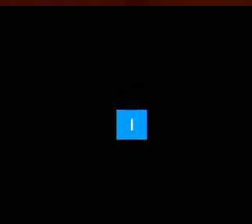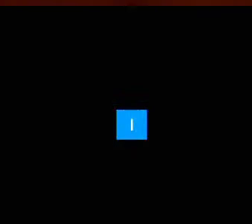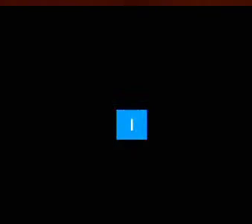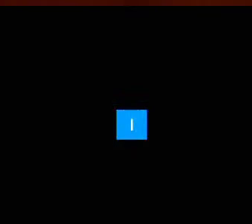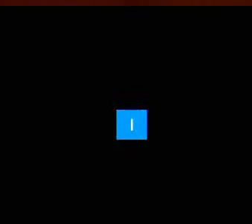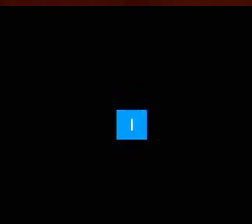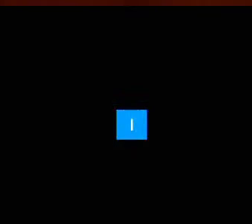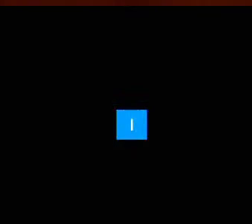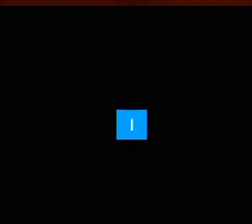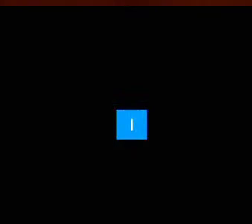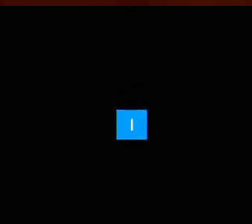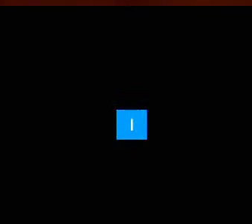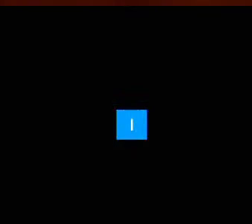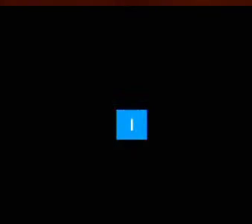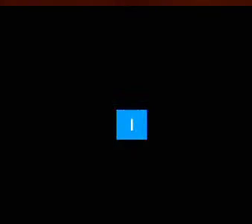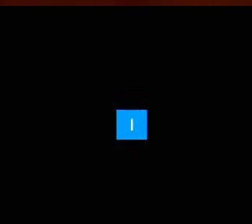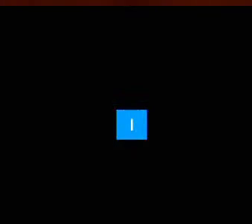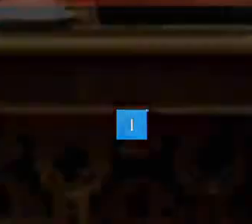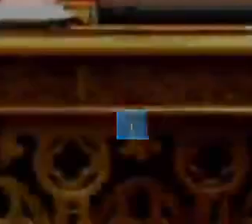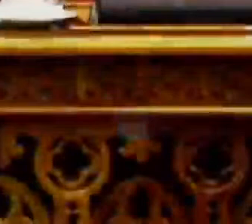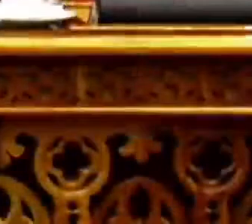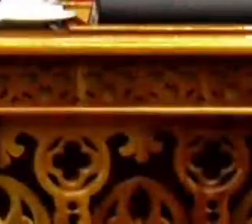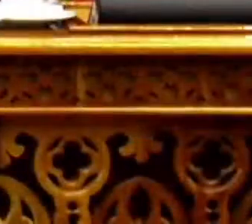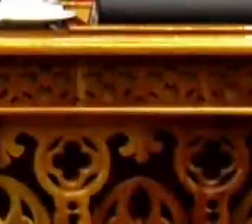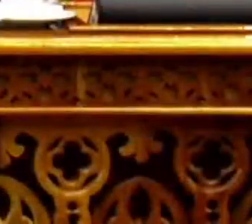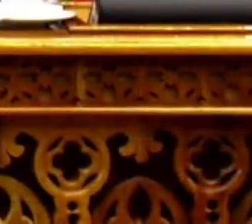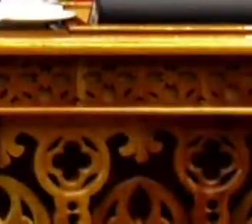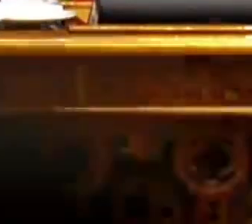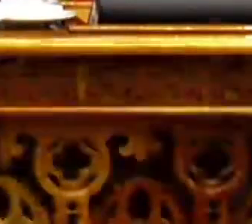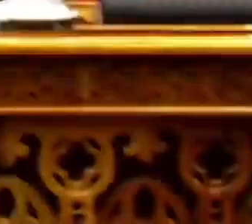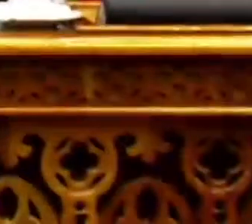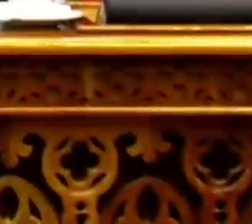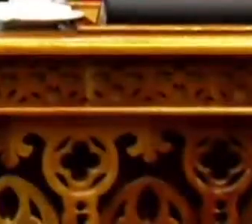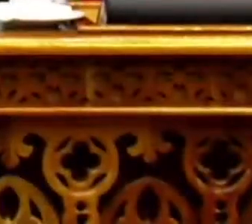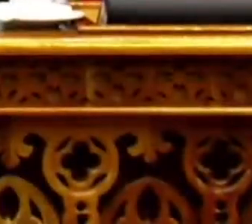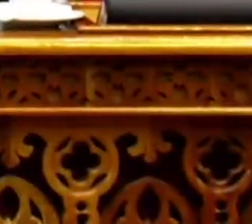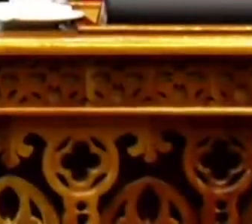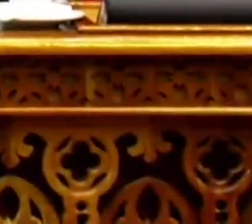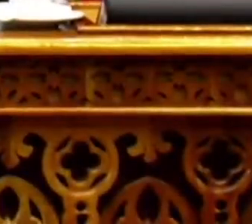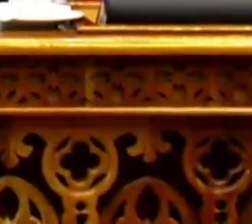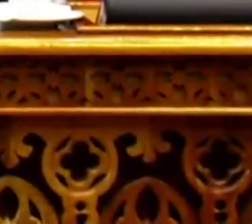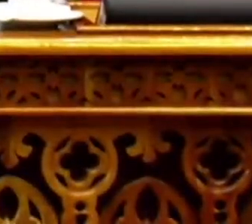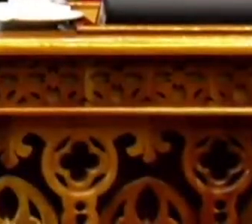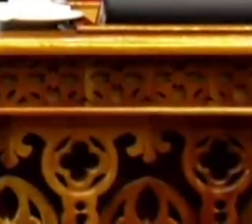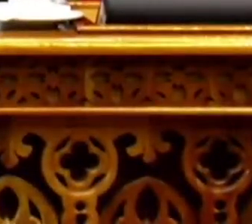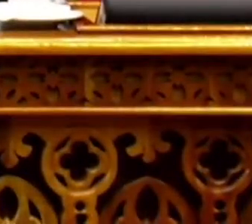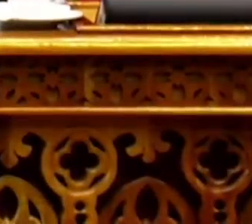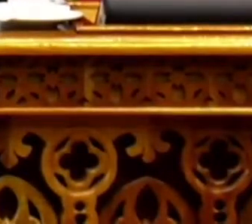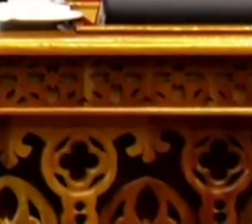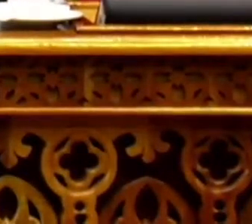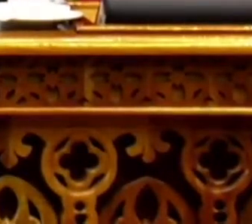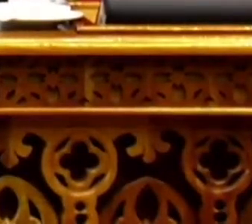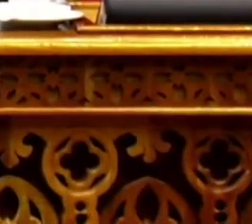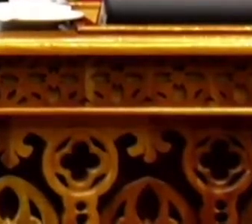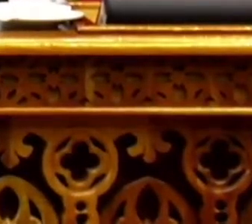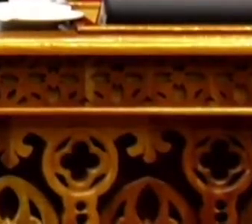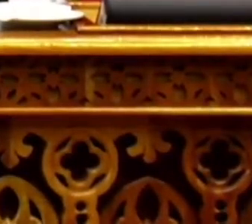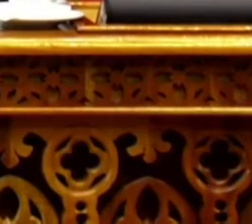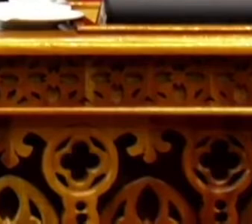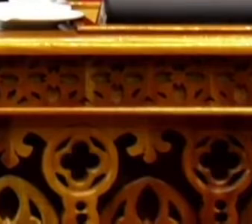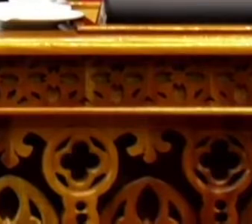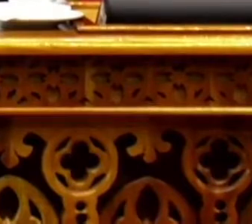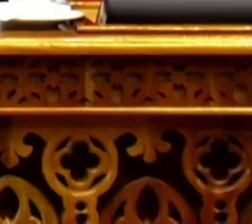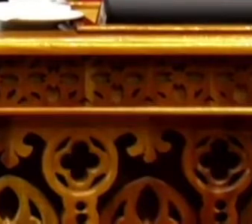contratación de un defensor particular origina una desproporción afectando a las personas más